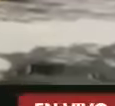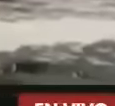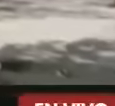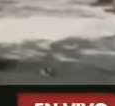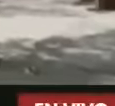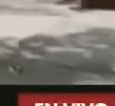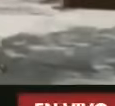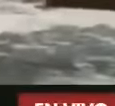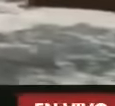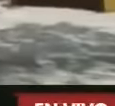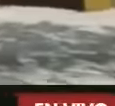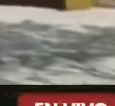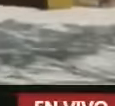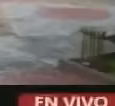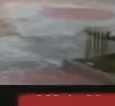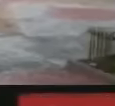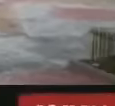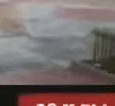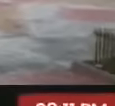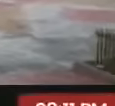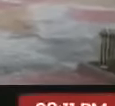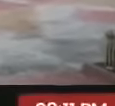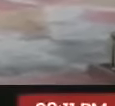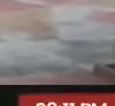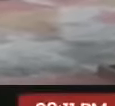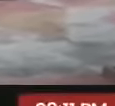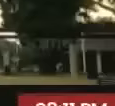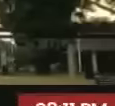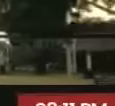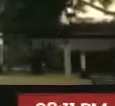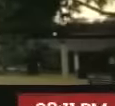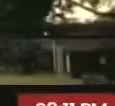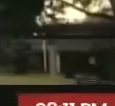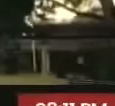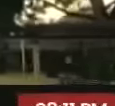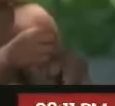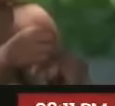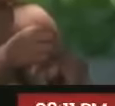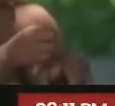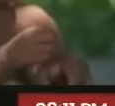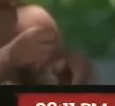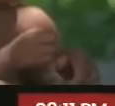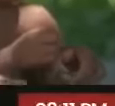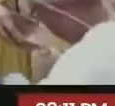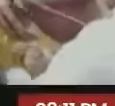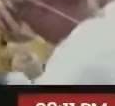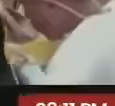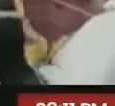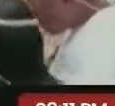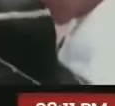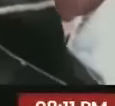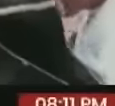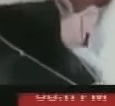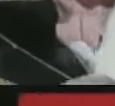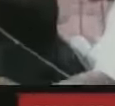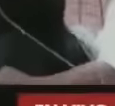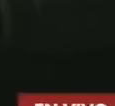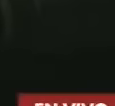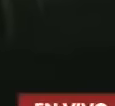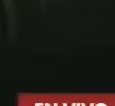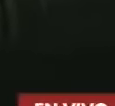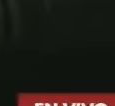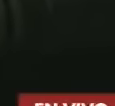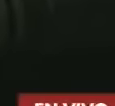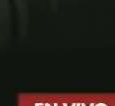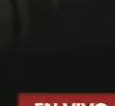habitantes. Es predominantemente urbana, pero también habitan integrantes de las etnias Guarao y Cariña asentados en la entidad.